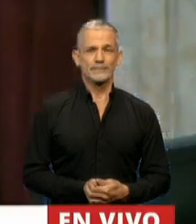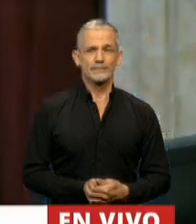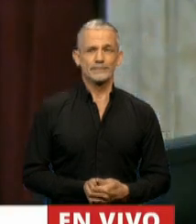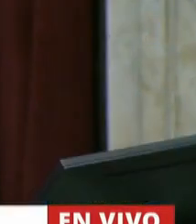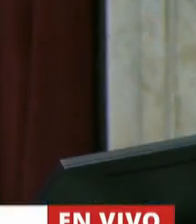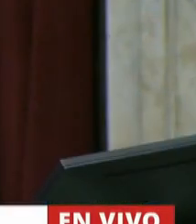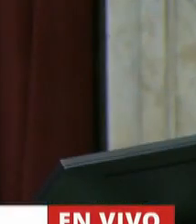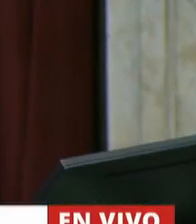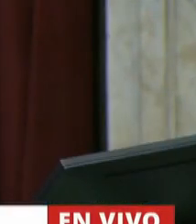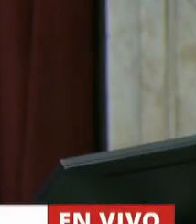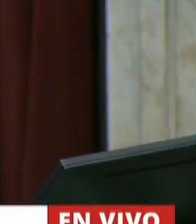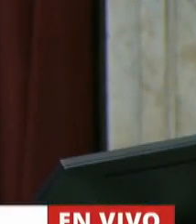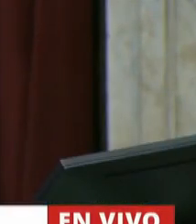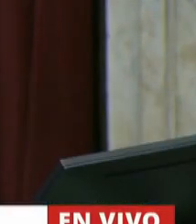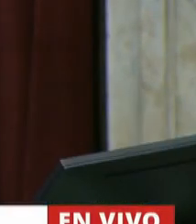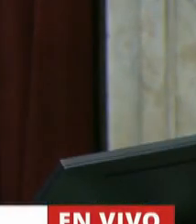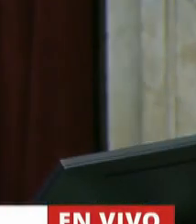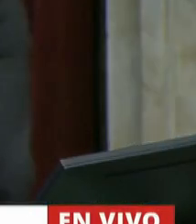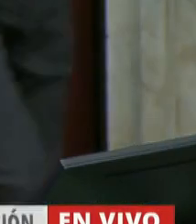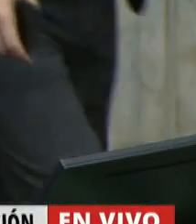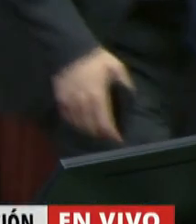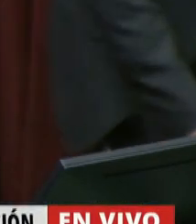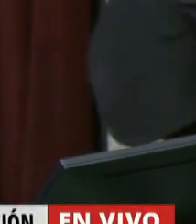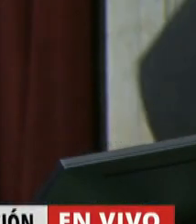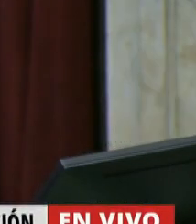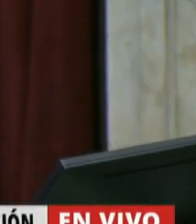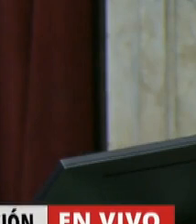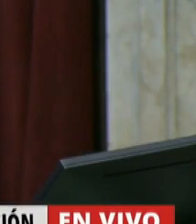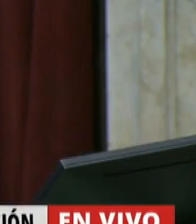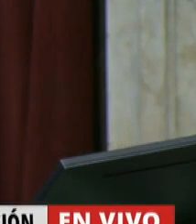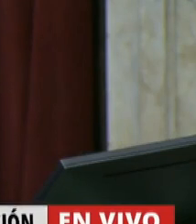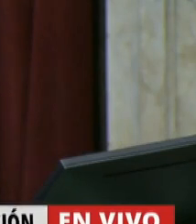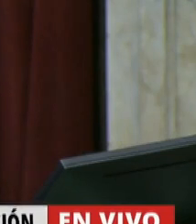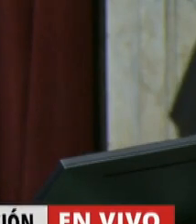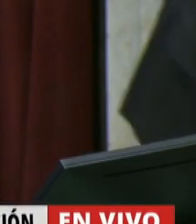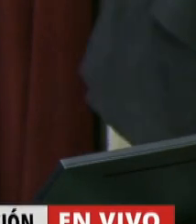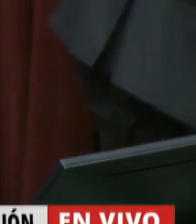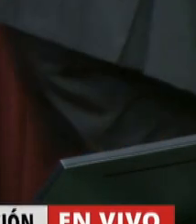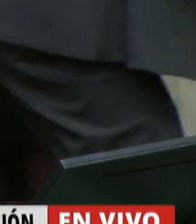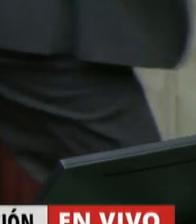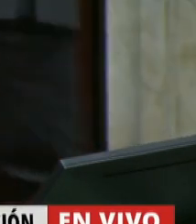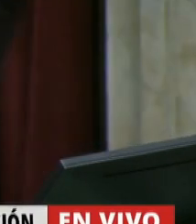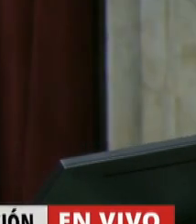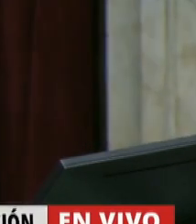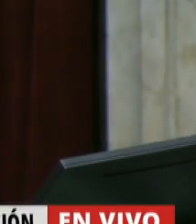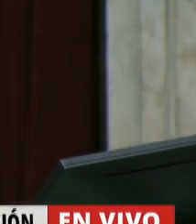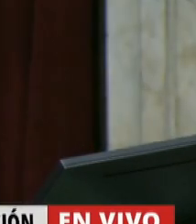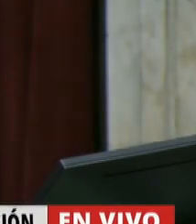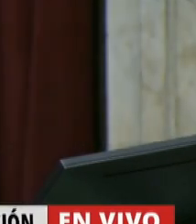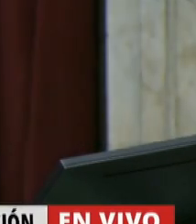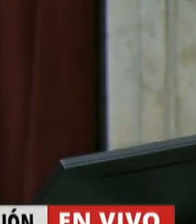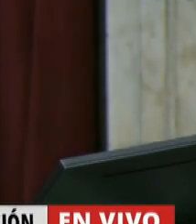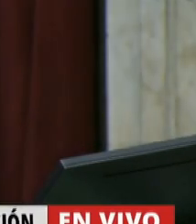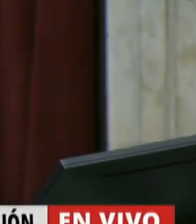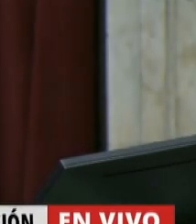camao corresponde ahora en el listado de homenajes El el